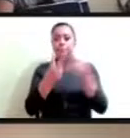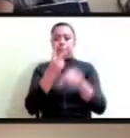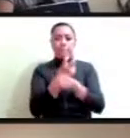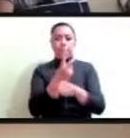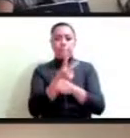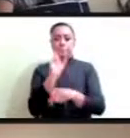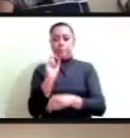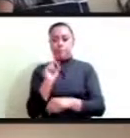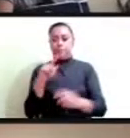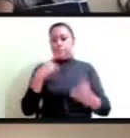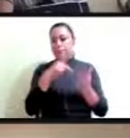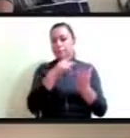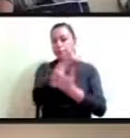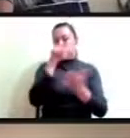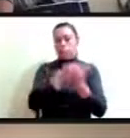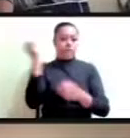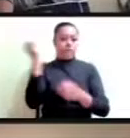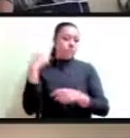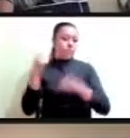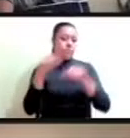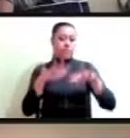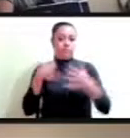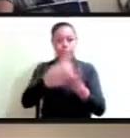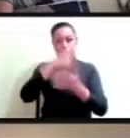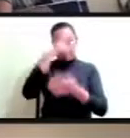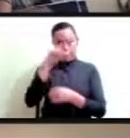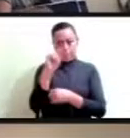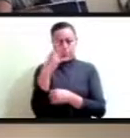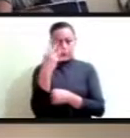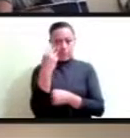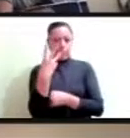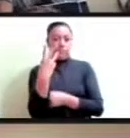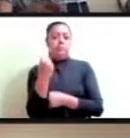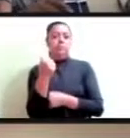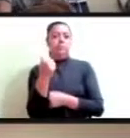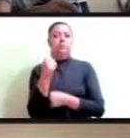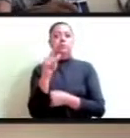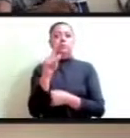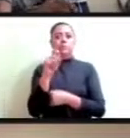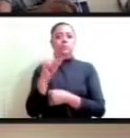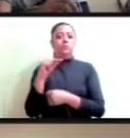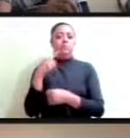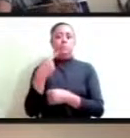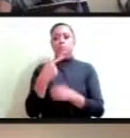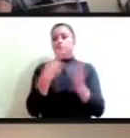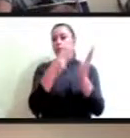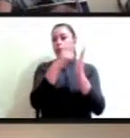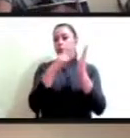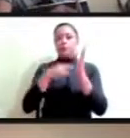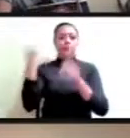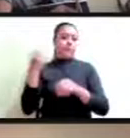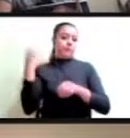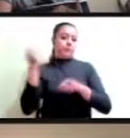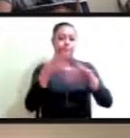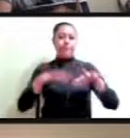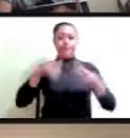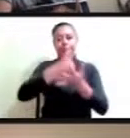Ley Orgánica, 84, 85, 86 y 187 del Reglamento, ambos del Congreso de la Ciudad de México,